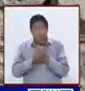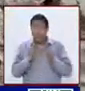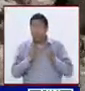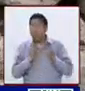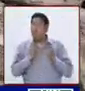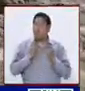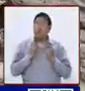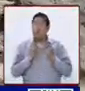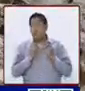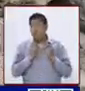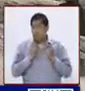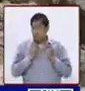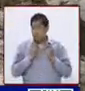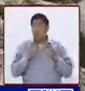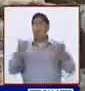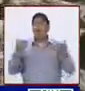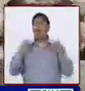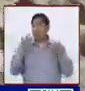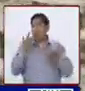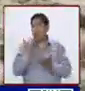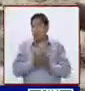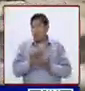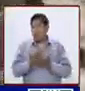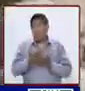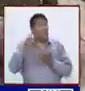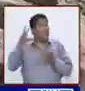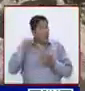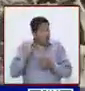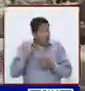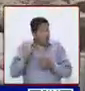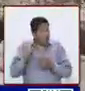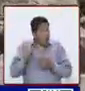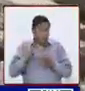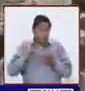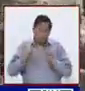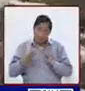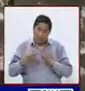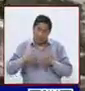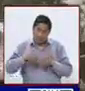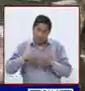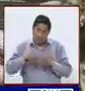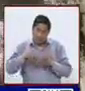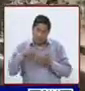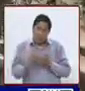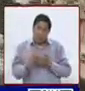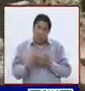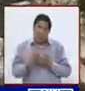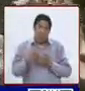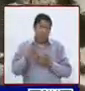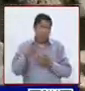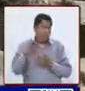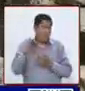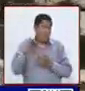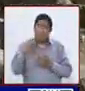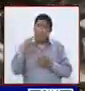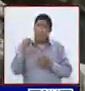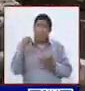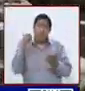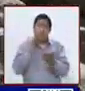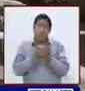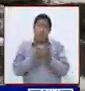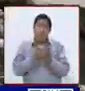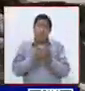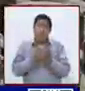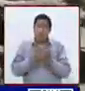que van a tener suerte, caso contrario, se doblarán el pie, no llegarán a